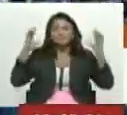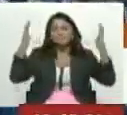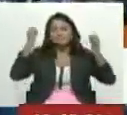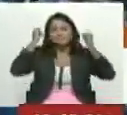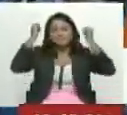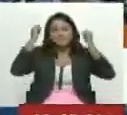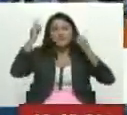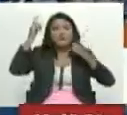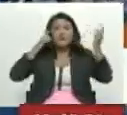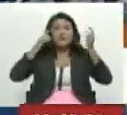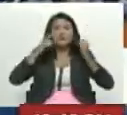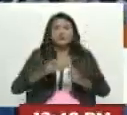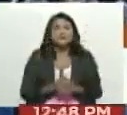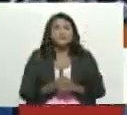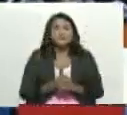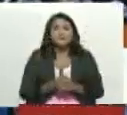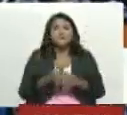Chávez